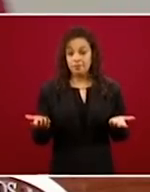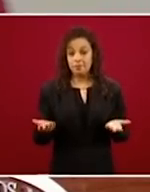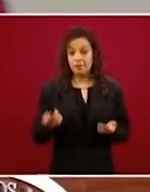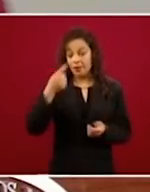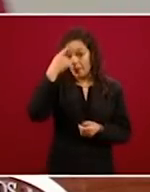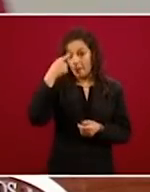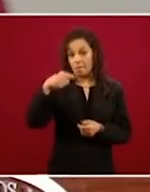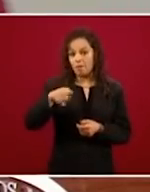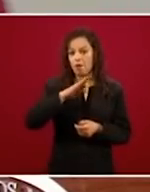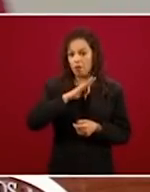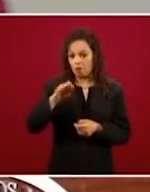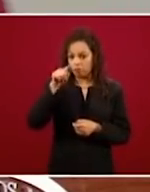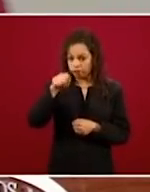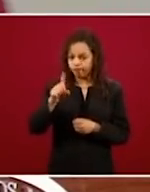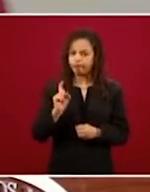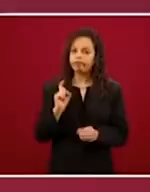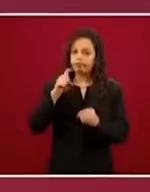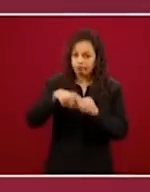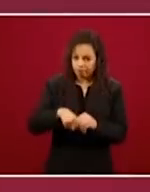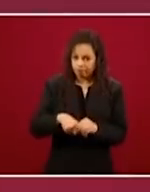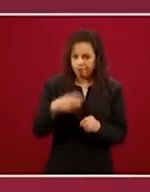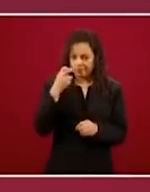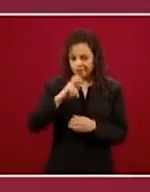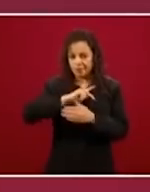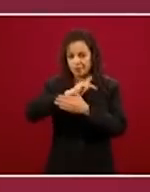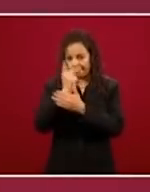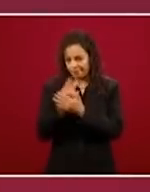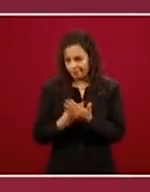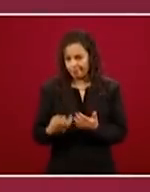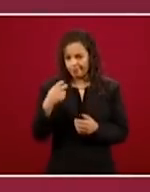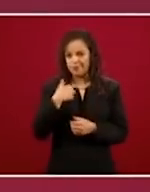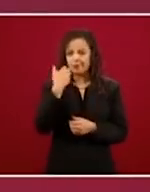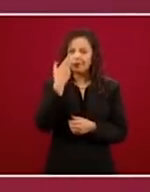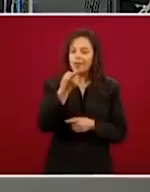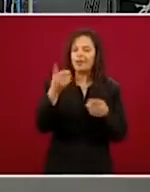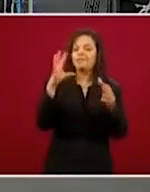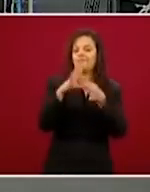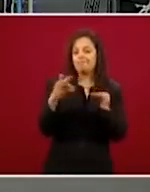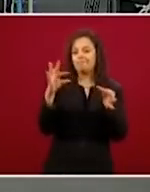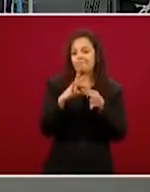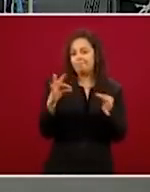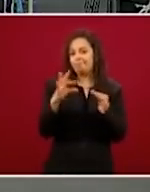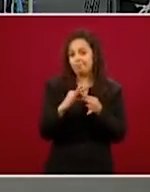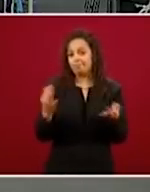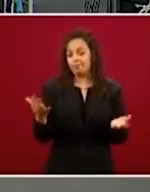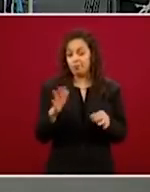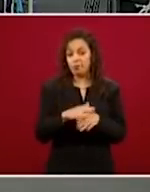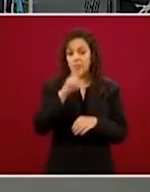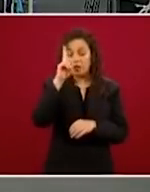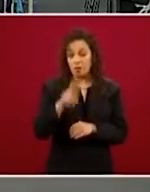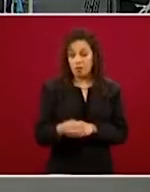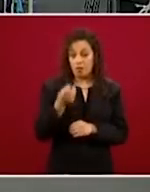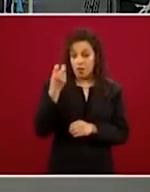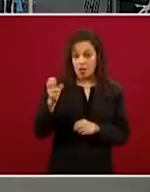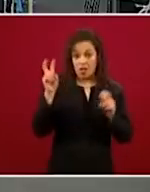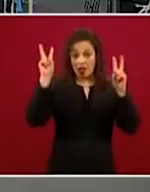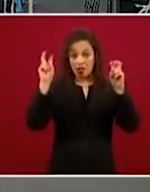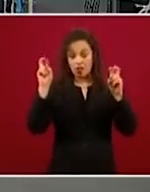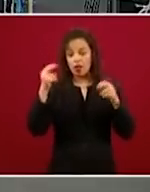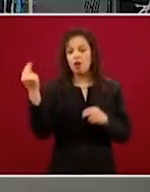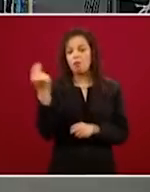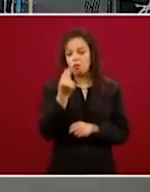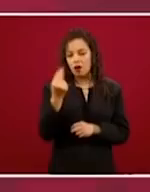adhieran al programa pero esto lo quería también dejar de manifiesto porque es uno de los asuntos que tenemos que ir